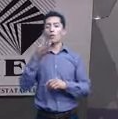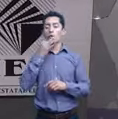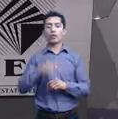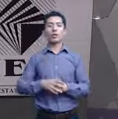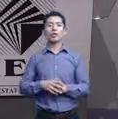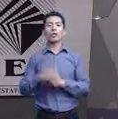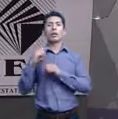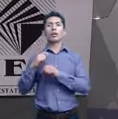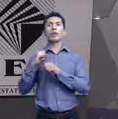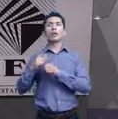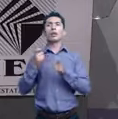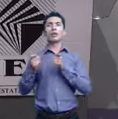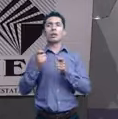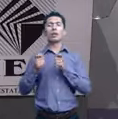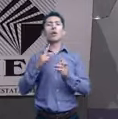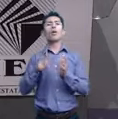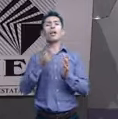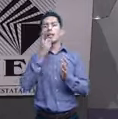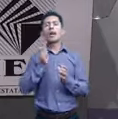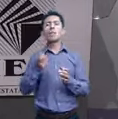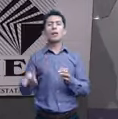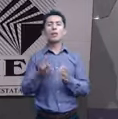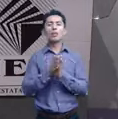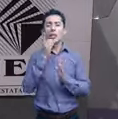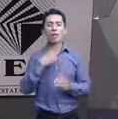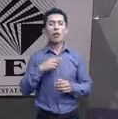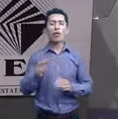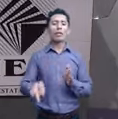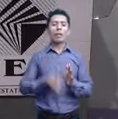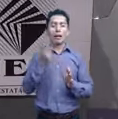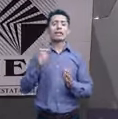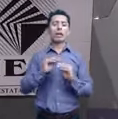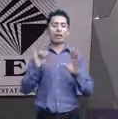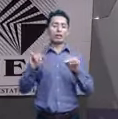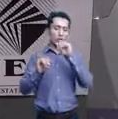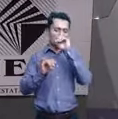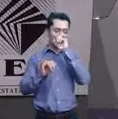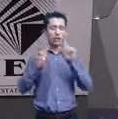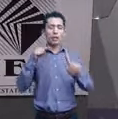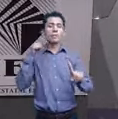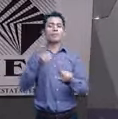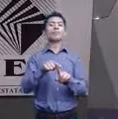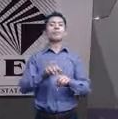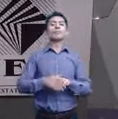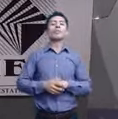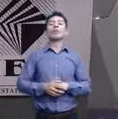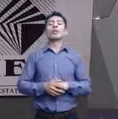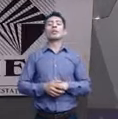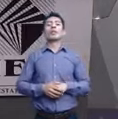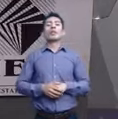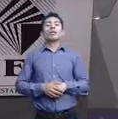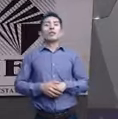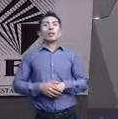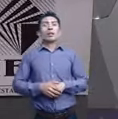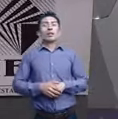minuto. Moderadora, antes, ¿es tan amable de repetir la pregunta, por favor? Claro que sí. Para ir sobre el tema. ¿De qué